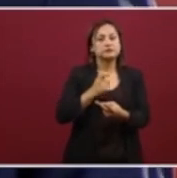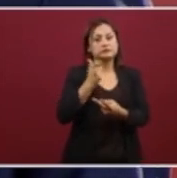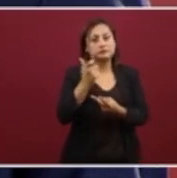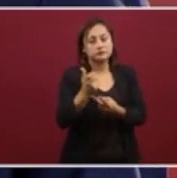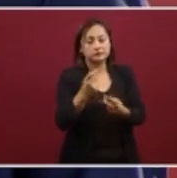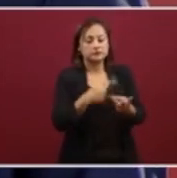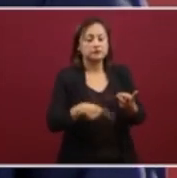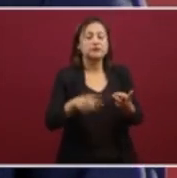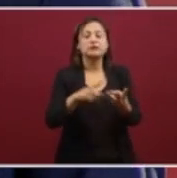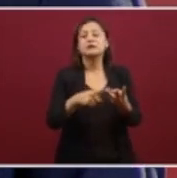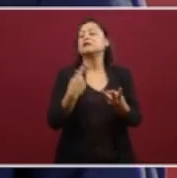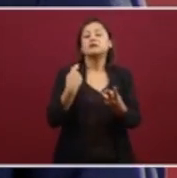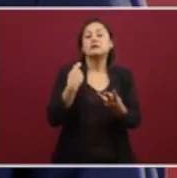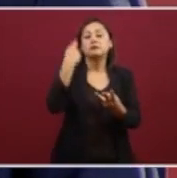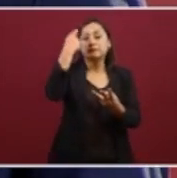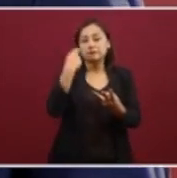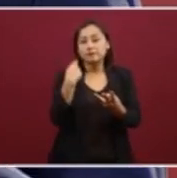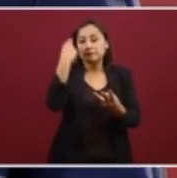pensiones,